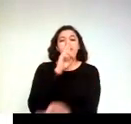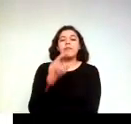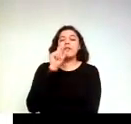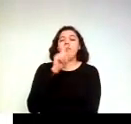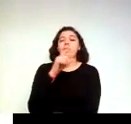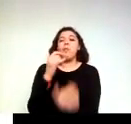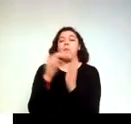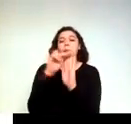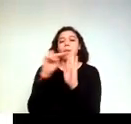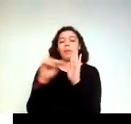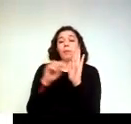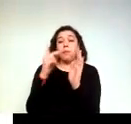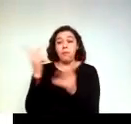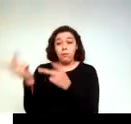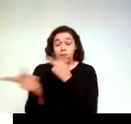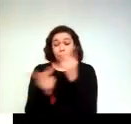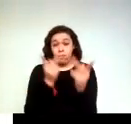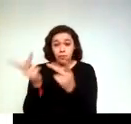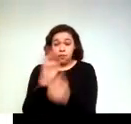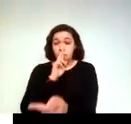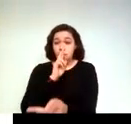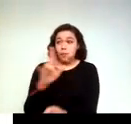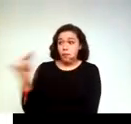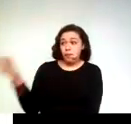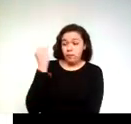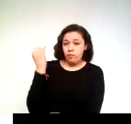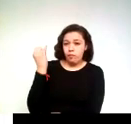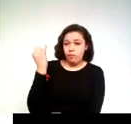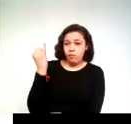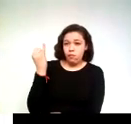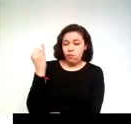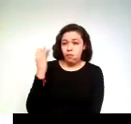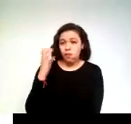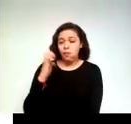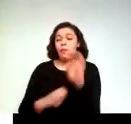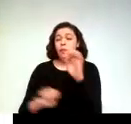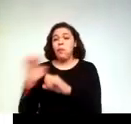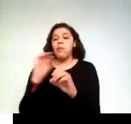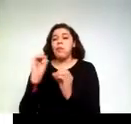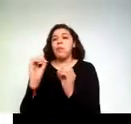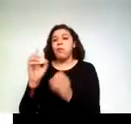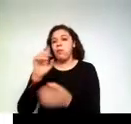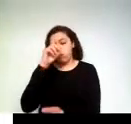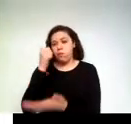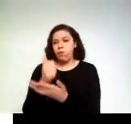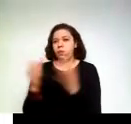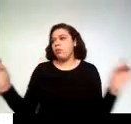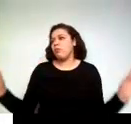normatividad es que si a esas preguntas nos llega a contestar que sí, el empleado no sabe si es un acontecimiento traumático severo por cualquier